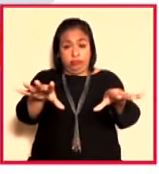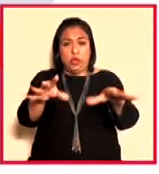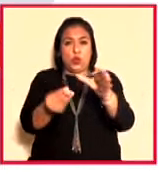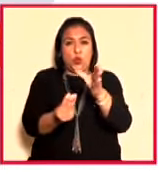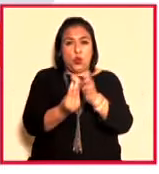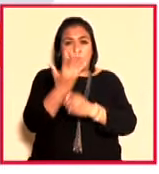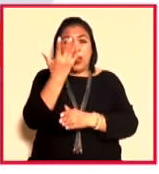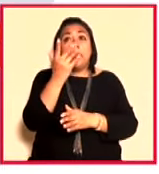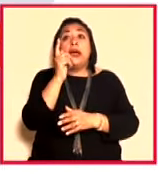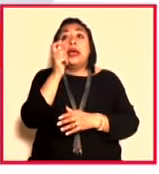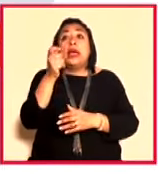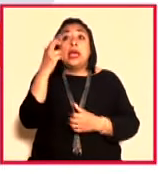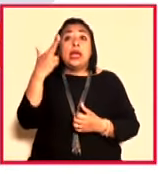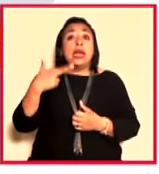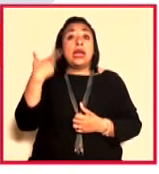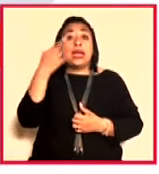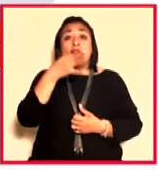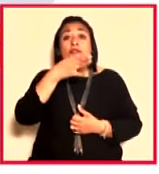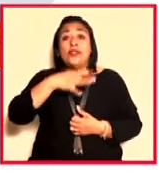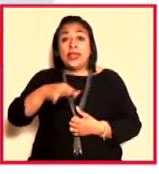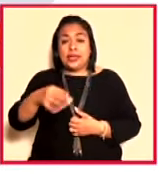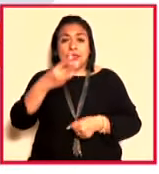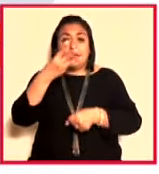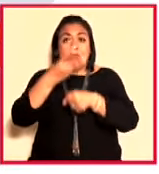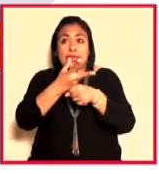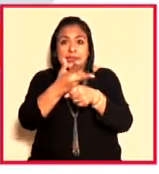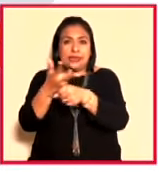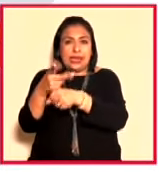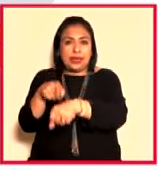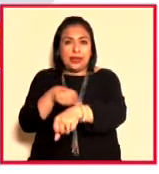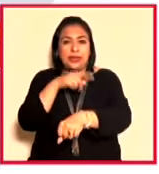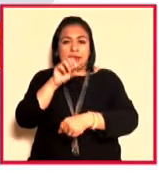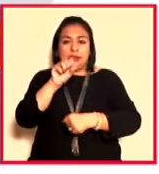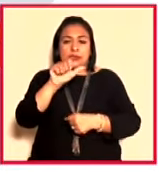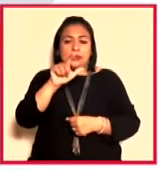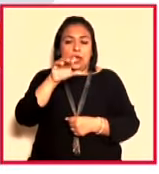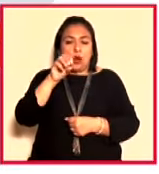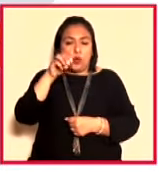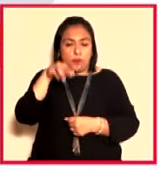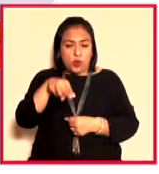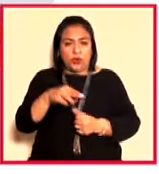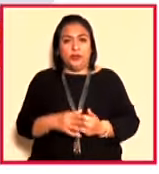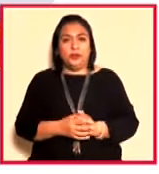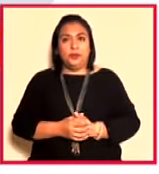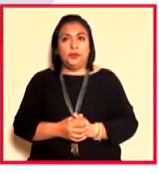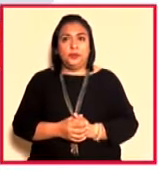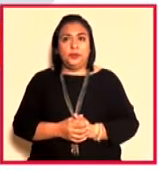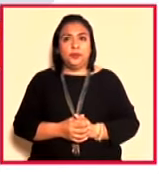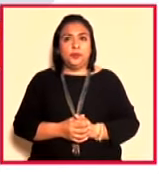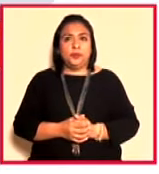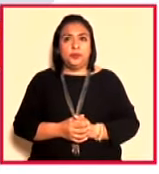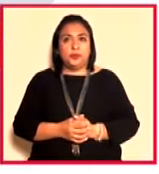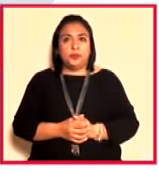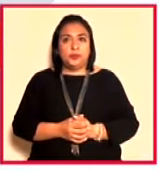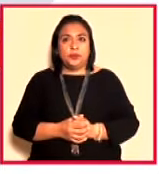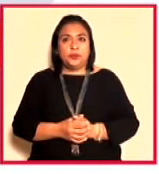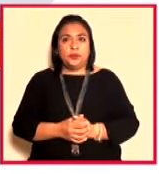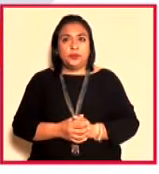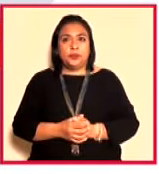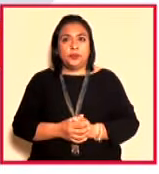es El Rey de la Fiesta, el tercer largometraje de Salomón Askenazi. ¡Carajo, crece! No,